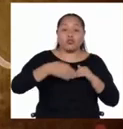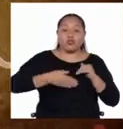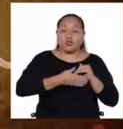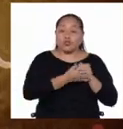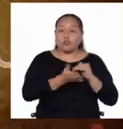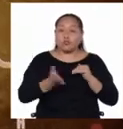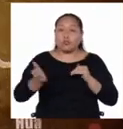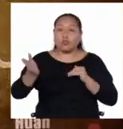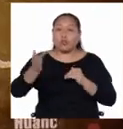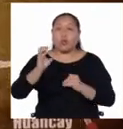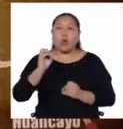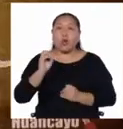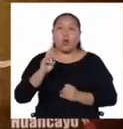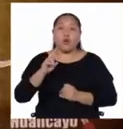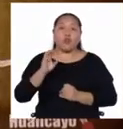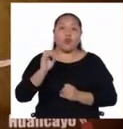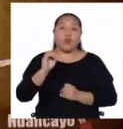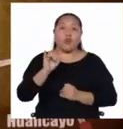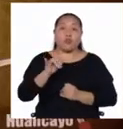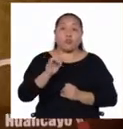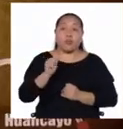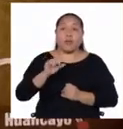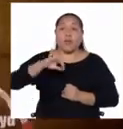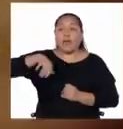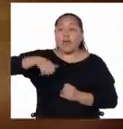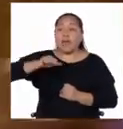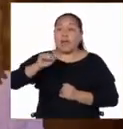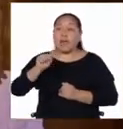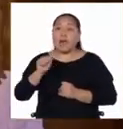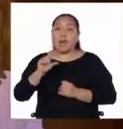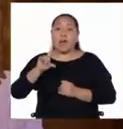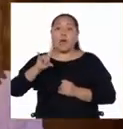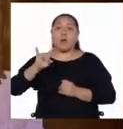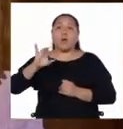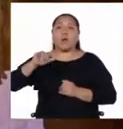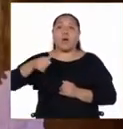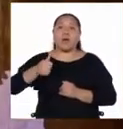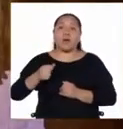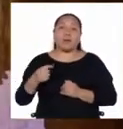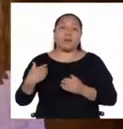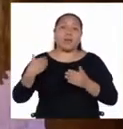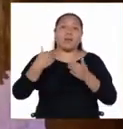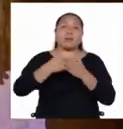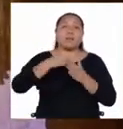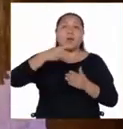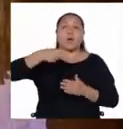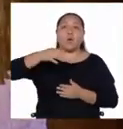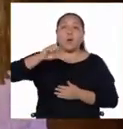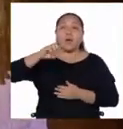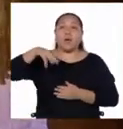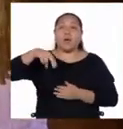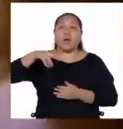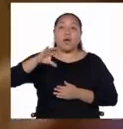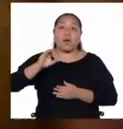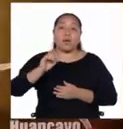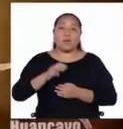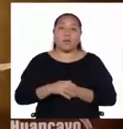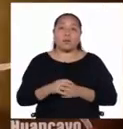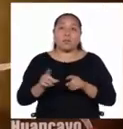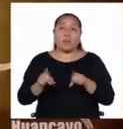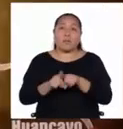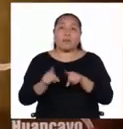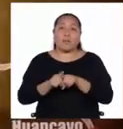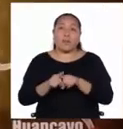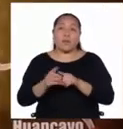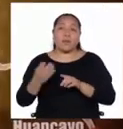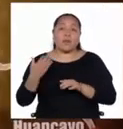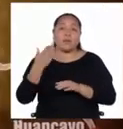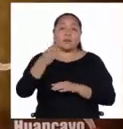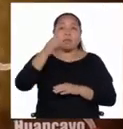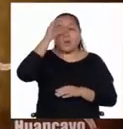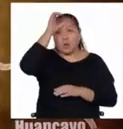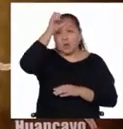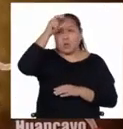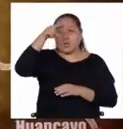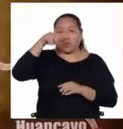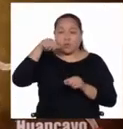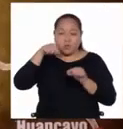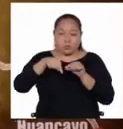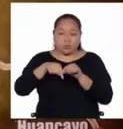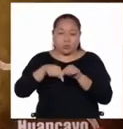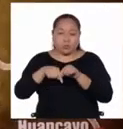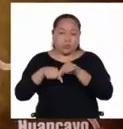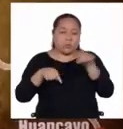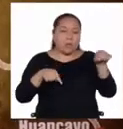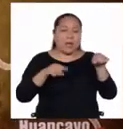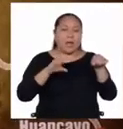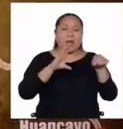a La Oroya, Jauja y Huancayo, de Sicuani al Cusco y desde un punto de la vía a Cerro